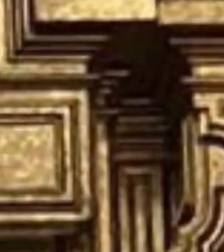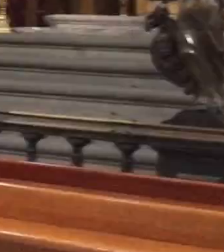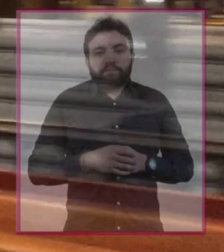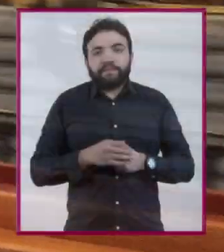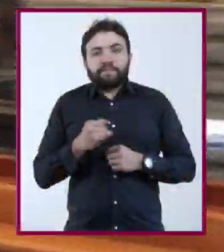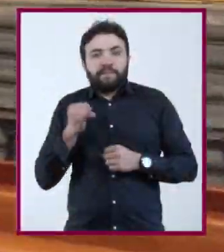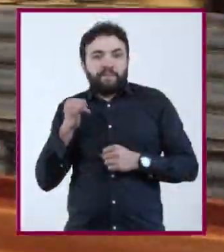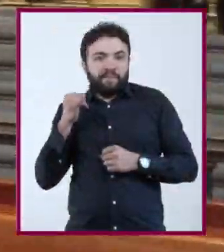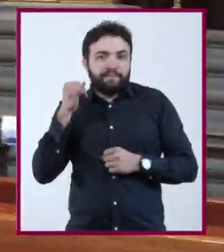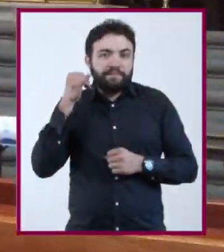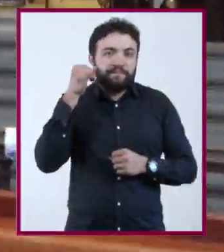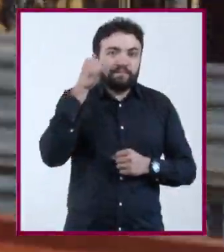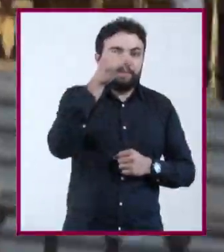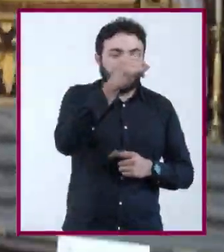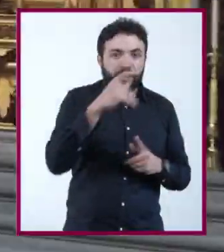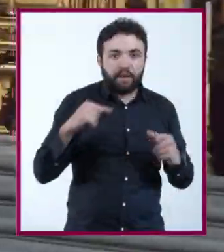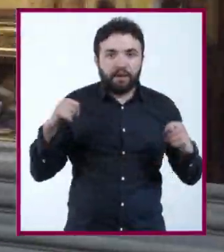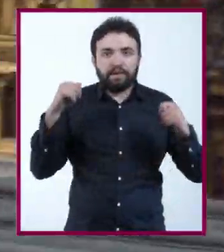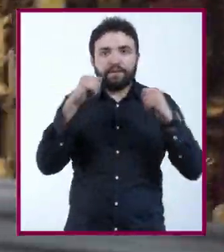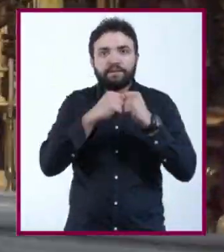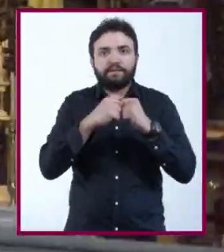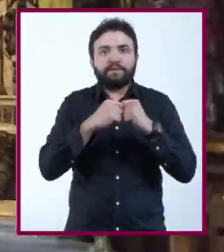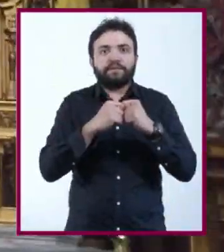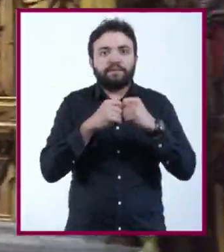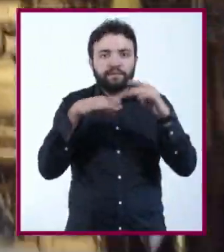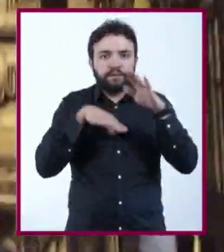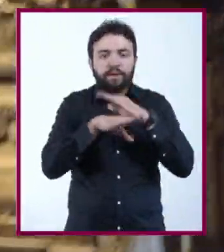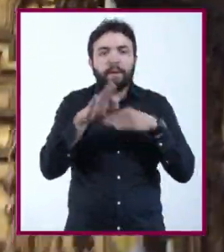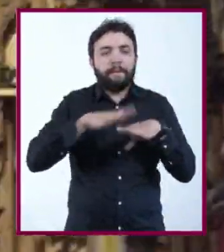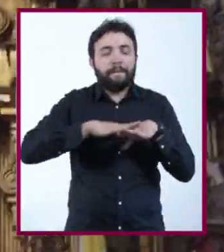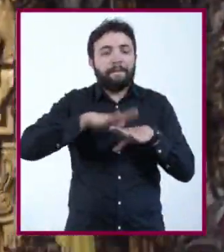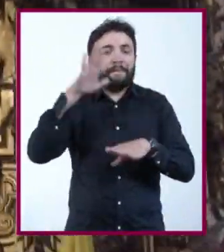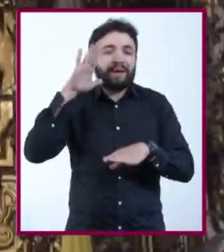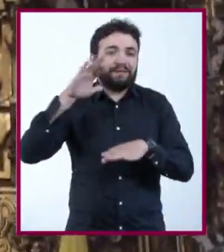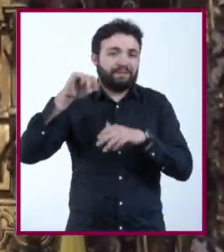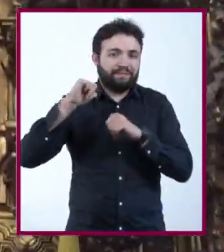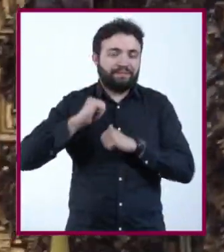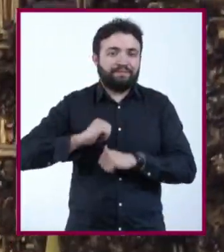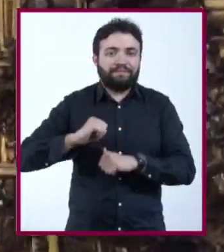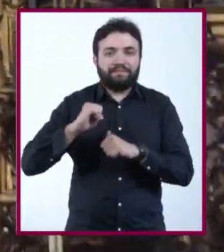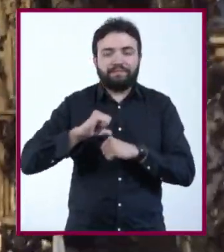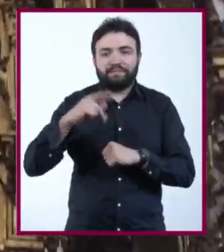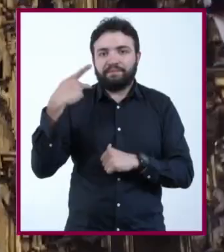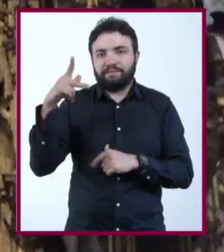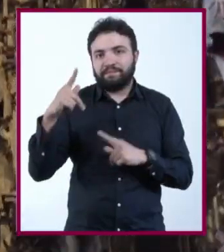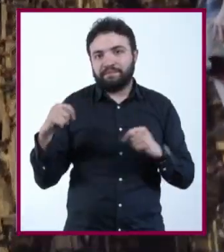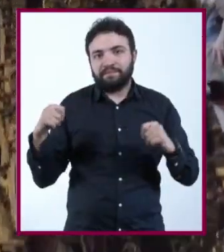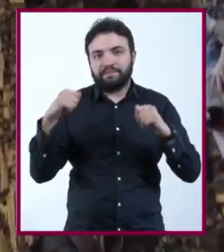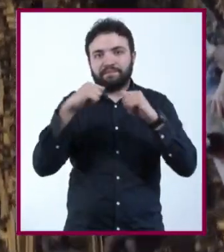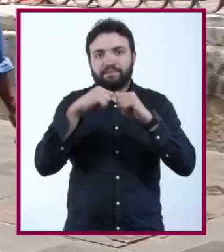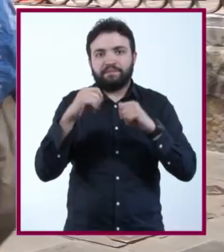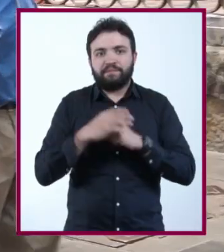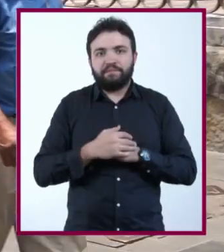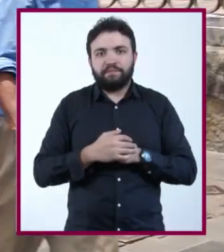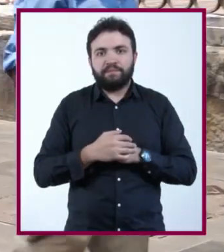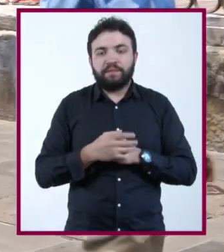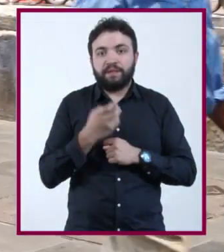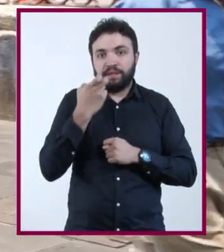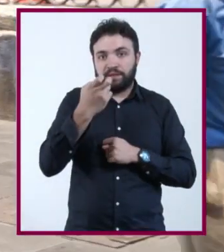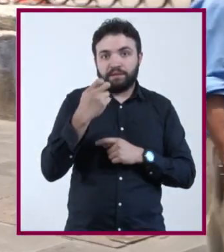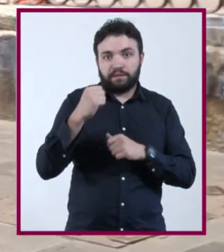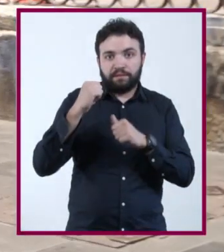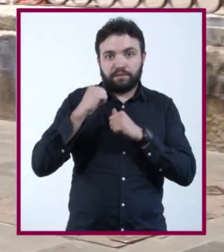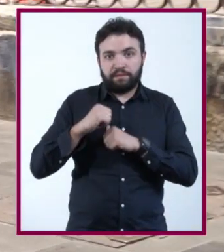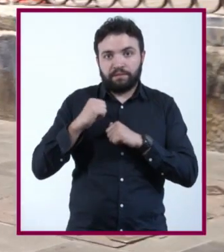Conforme nos vamos acercando hacia el altar de los Reyes, hacia el fondo de la catedral, vamos encontrándonos con lo